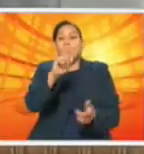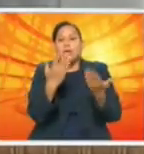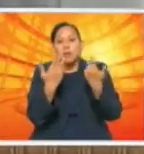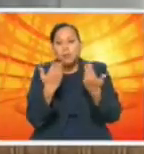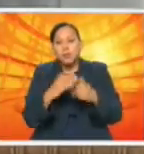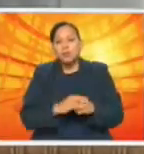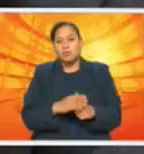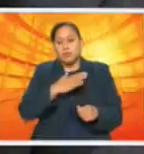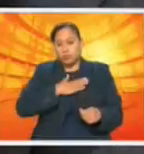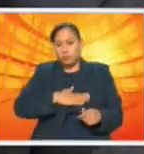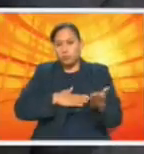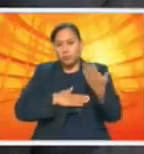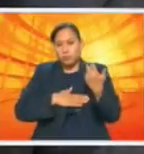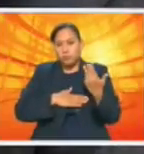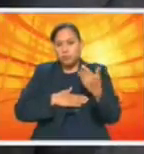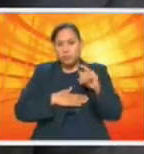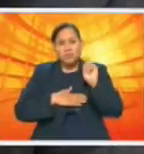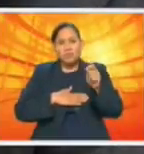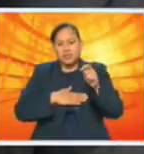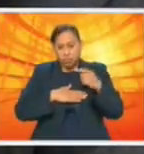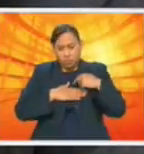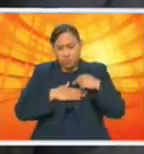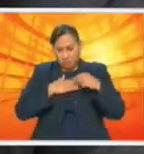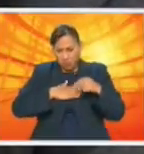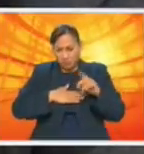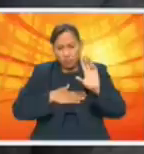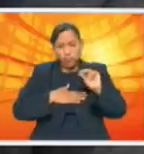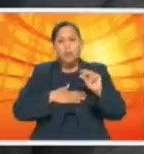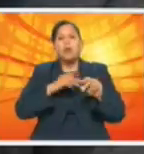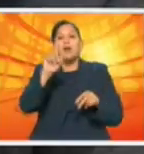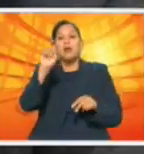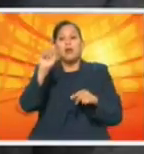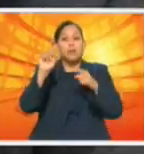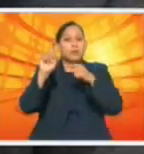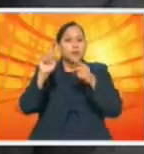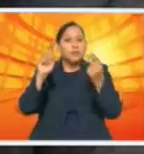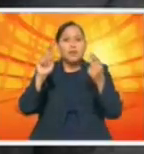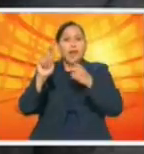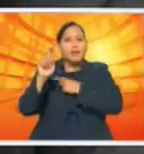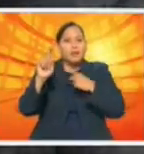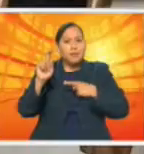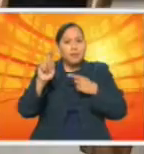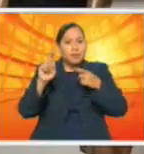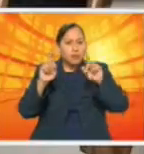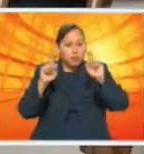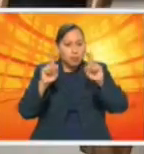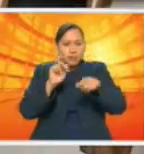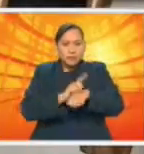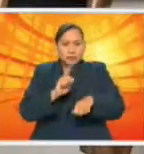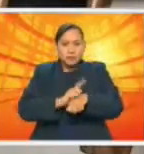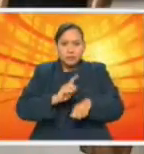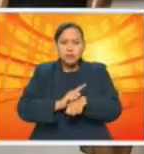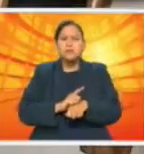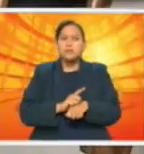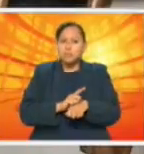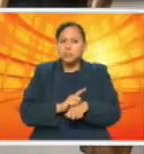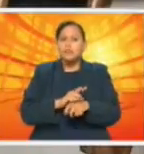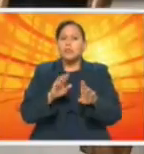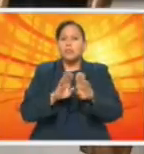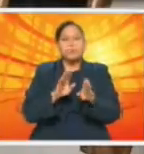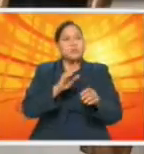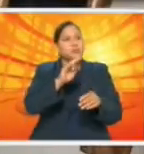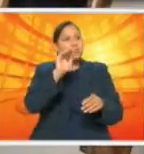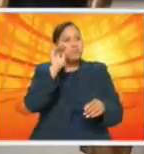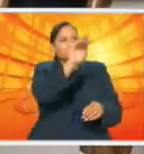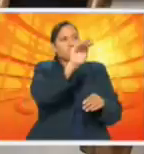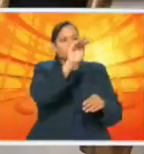olvídate justicia, te estoy hablando de agua. Es un servicio básico. Básico, no es un derecho humano el acceso al agua. Entonces, lo que tratás de hacer es que a través de una presión